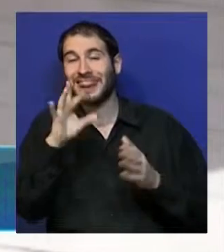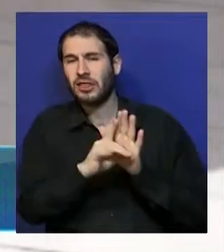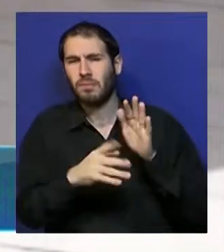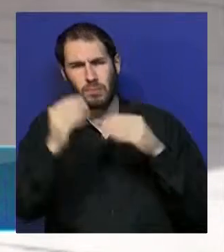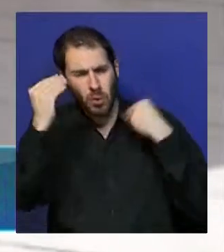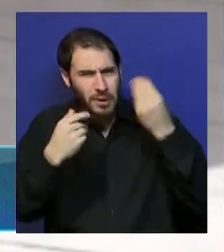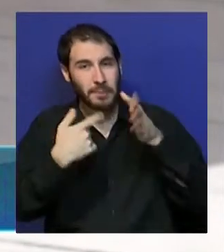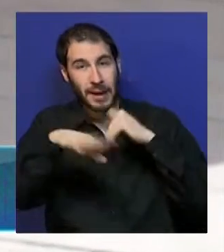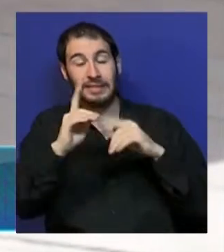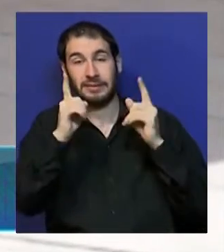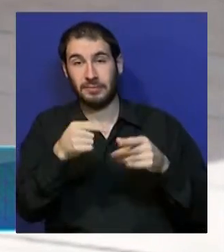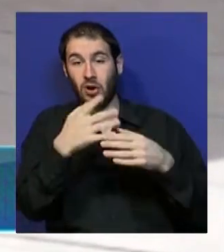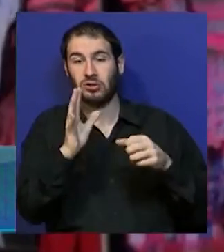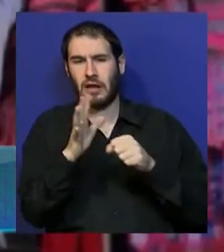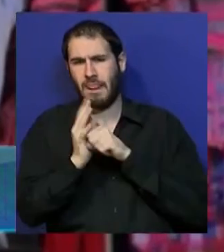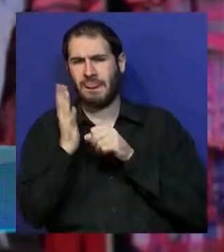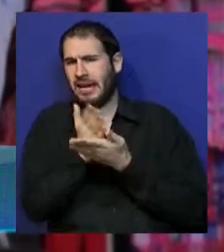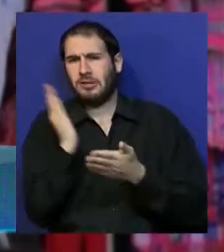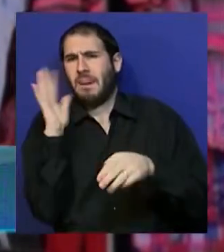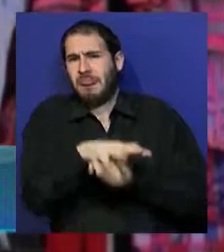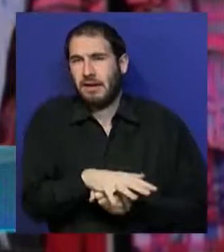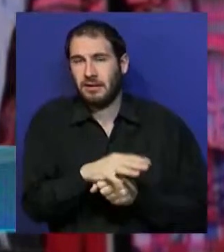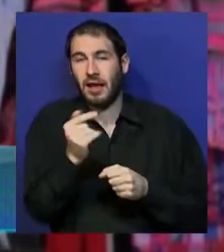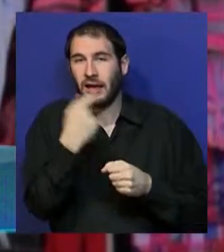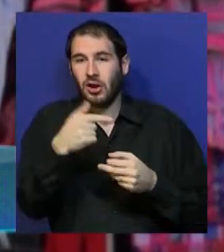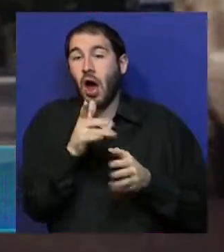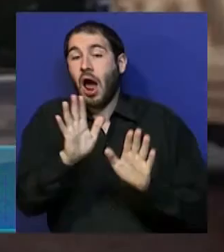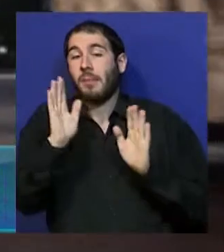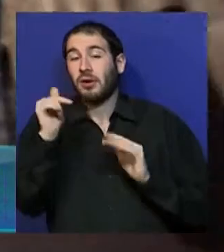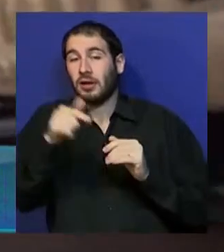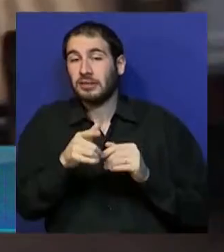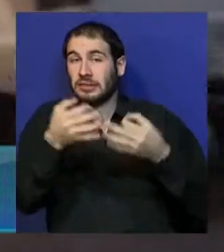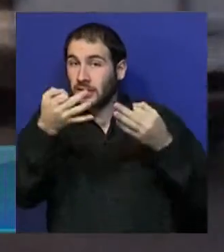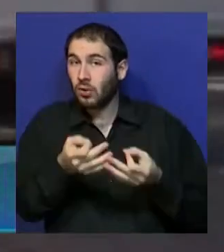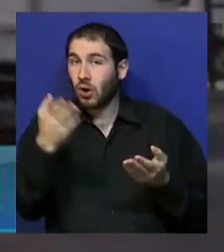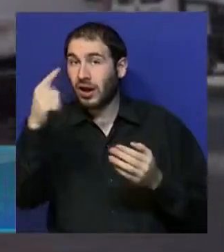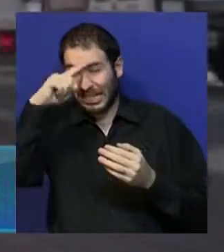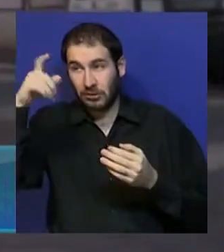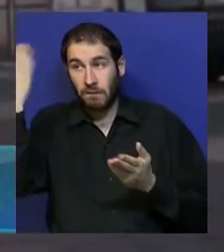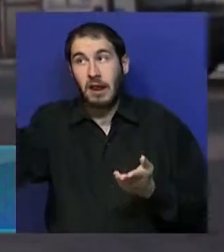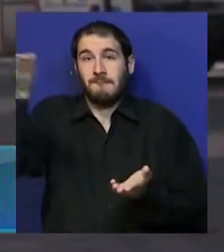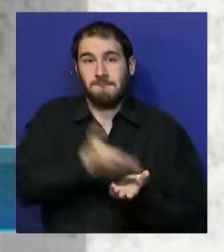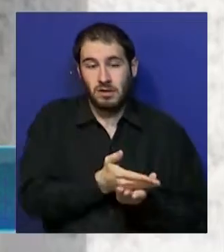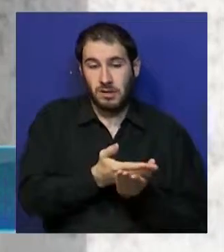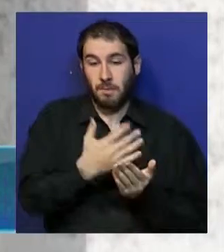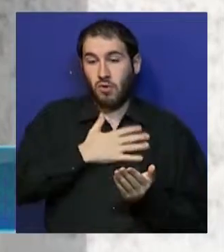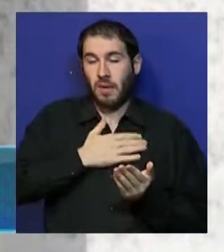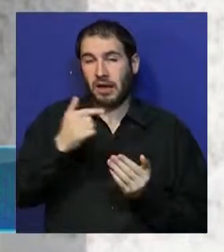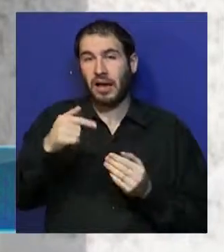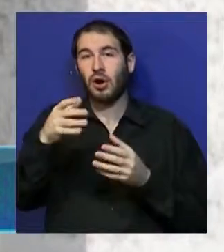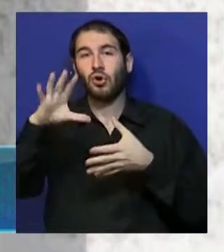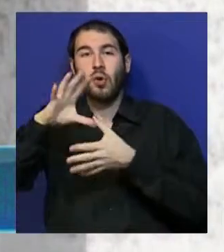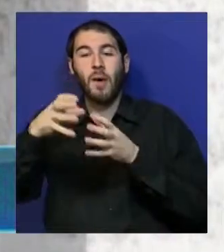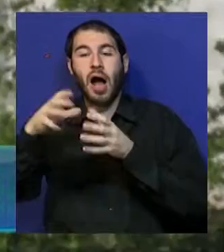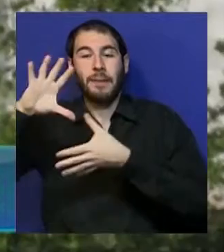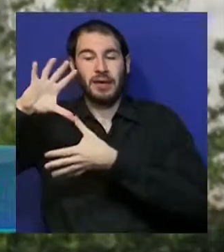preocupante, además del avasallamiento de derechos, es que nos expone a una posibilidad muy cierta de una condena internacional por parte del sistema interamericano,